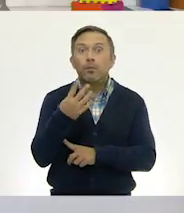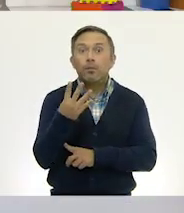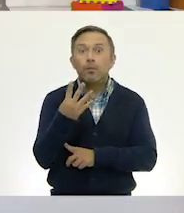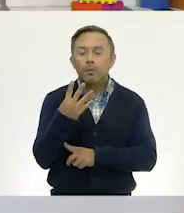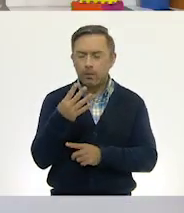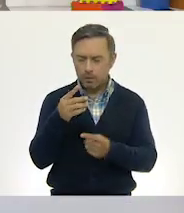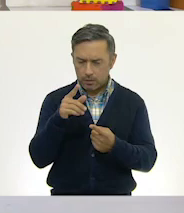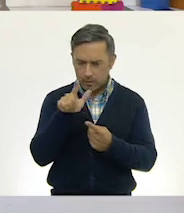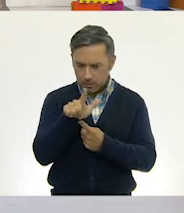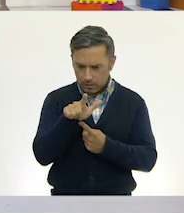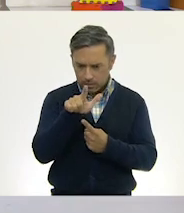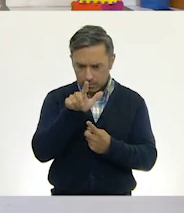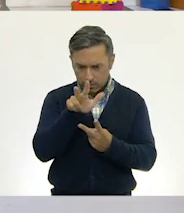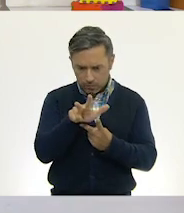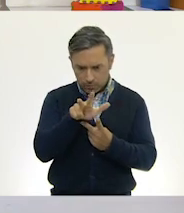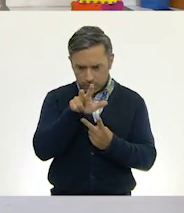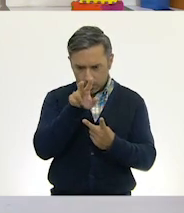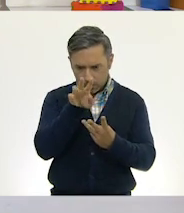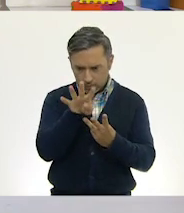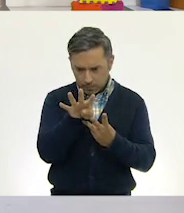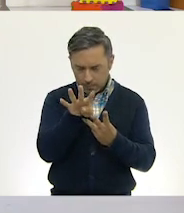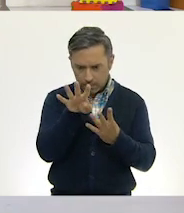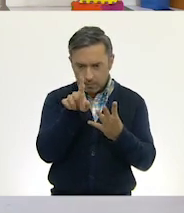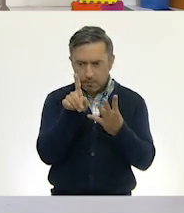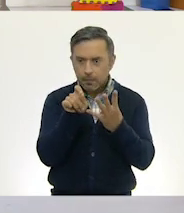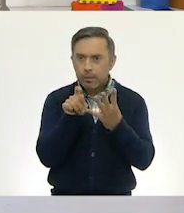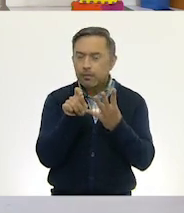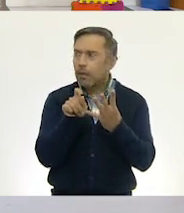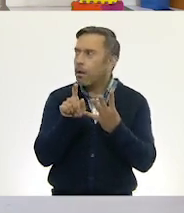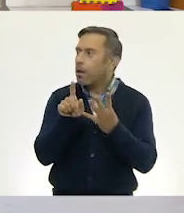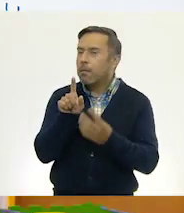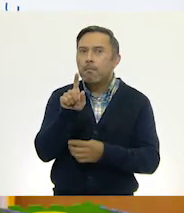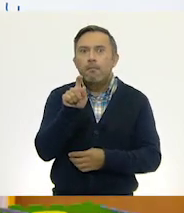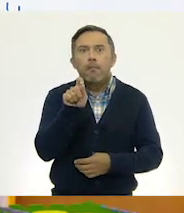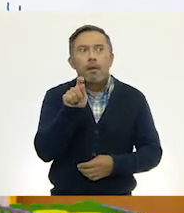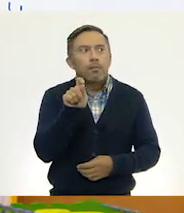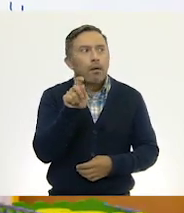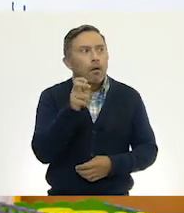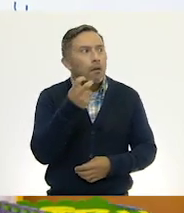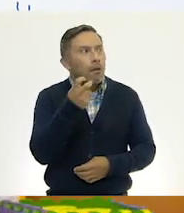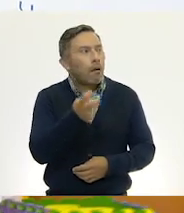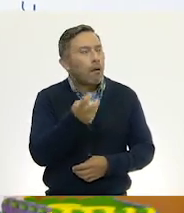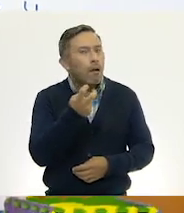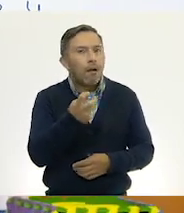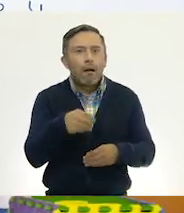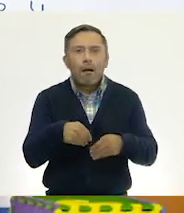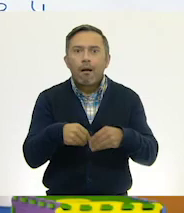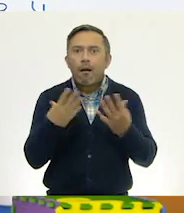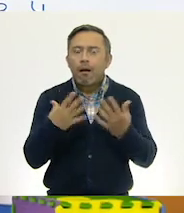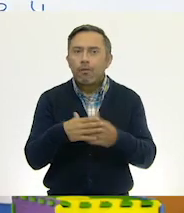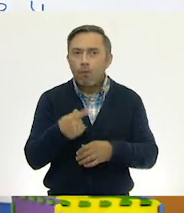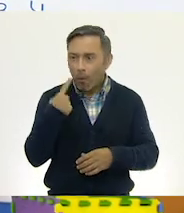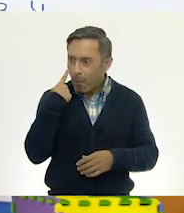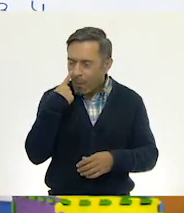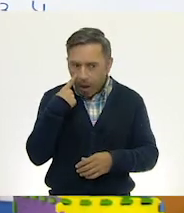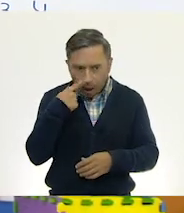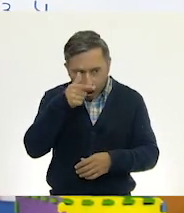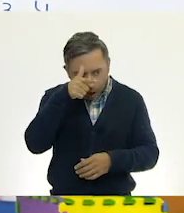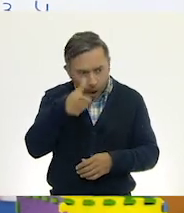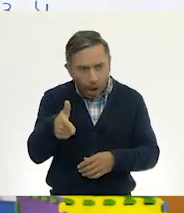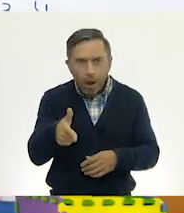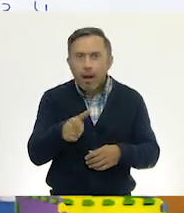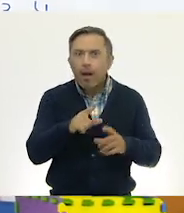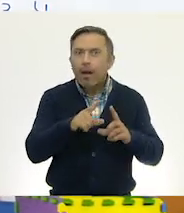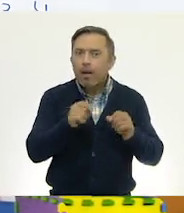17, 18, 19, 20. ¡20! Uh-huh. ¡Claro! Oye, ¿te diste cuenta que utilizó más tarjetas,